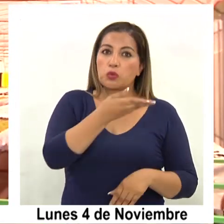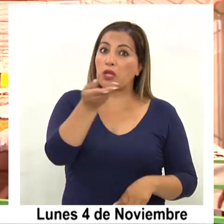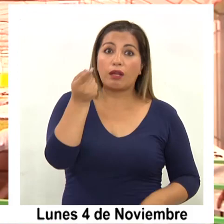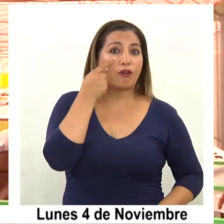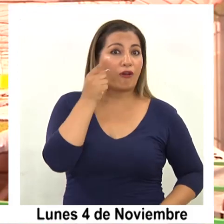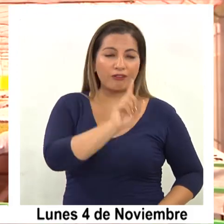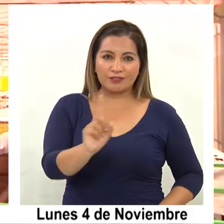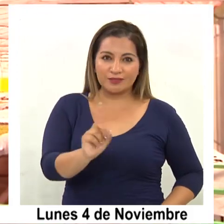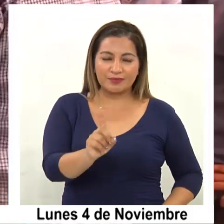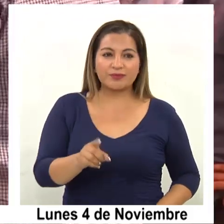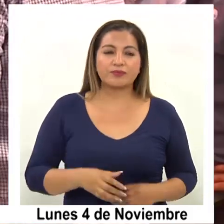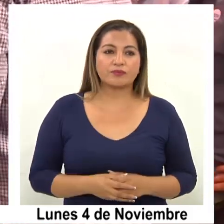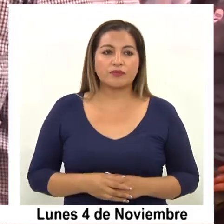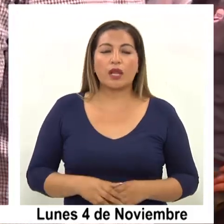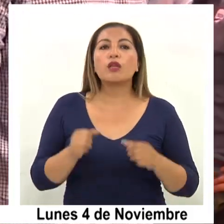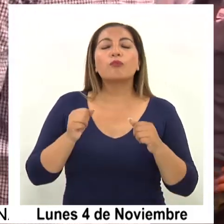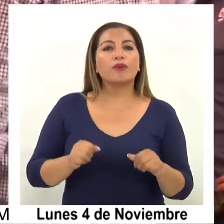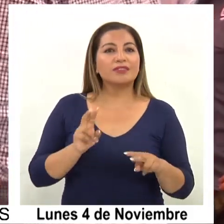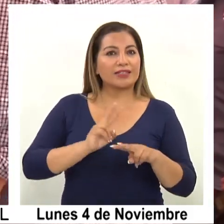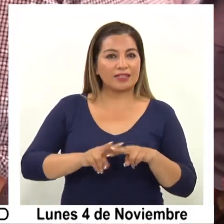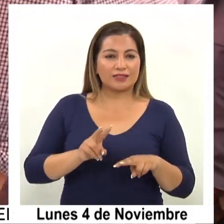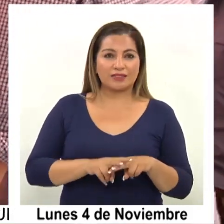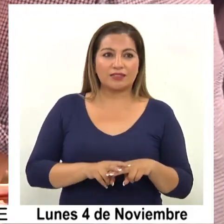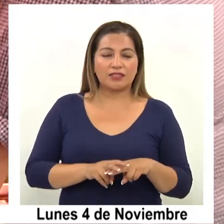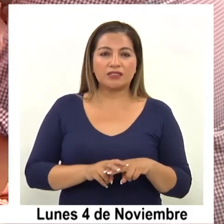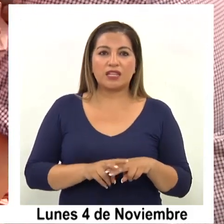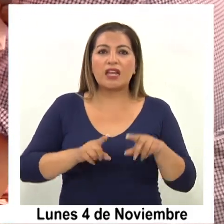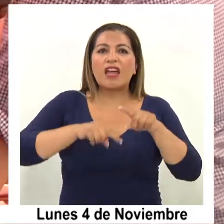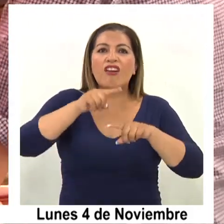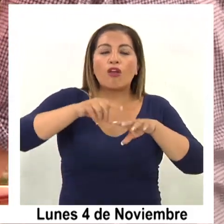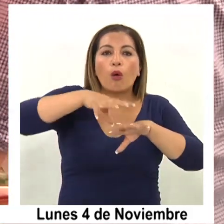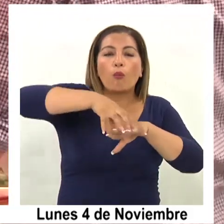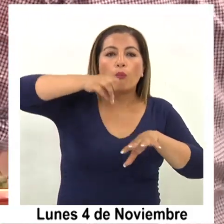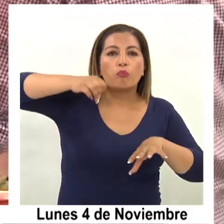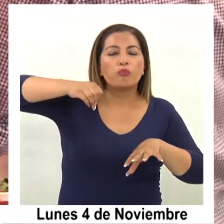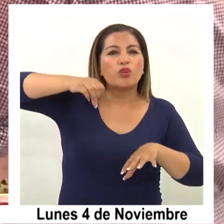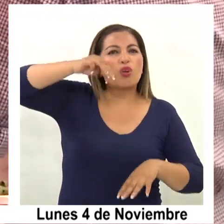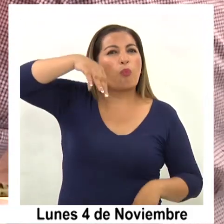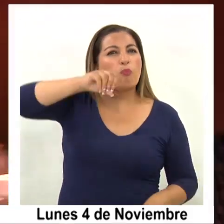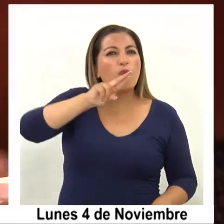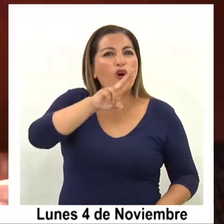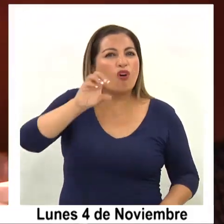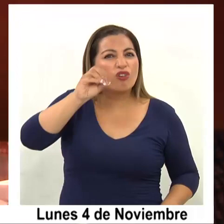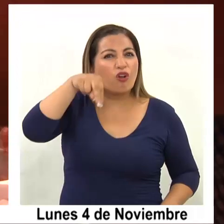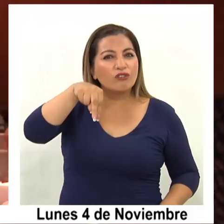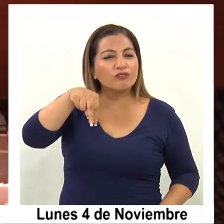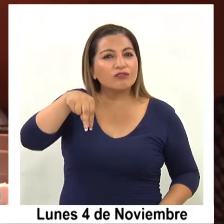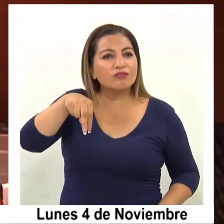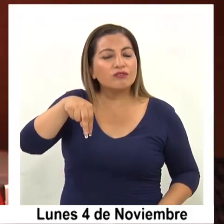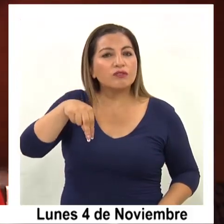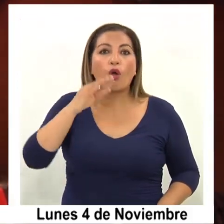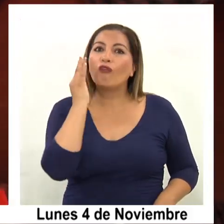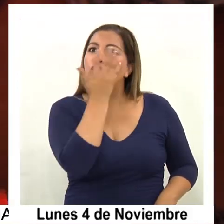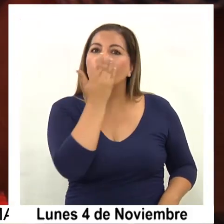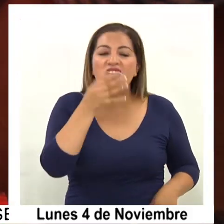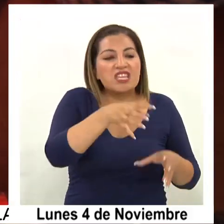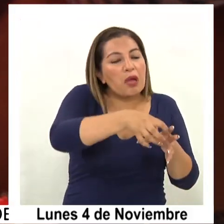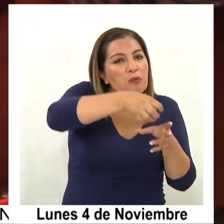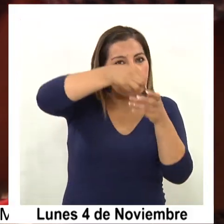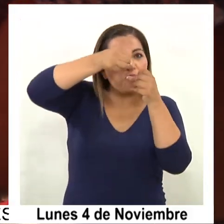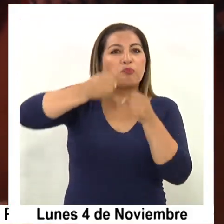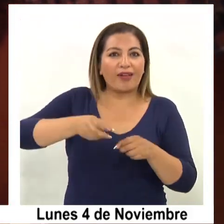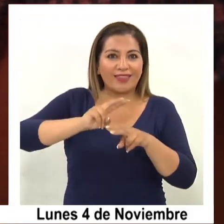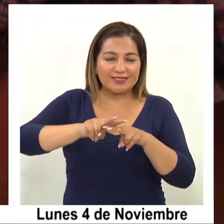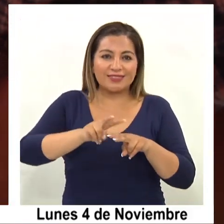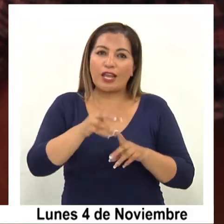conocen y que sí se puede sacar una hortaliza, un morrón, sí se puede sacar una frutilla en estas